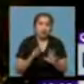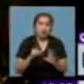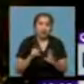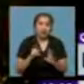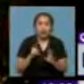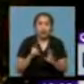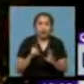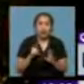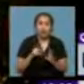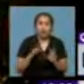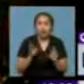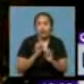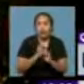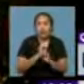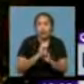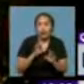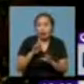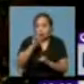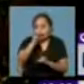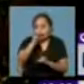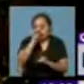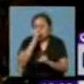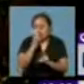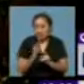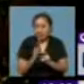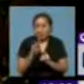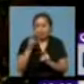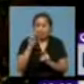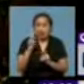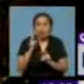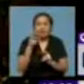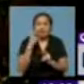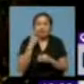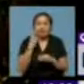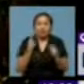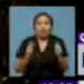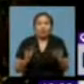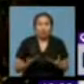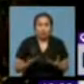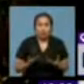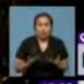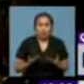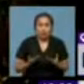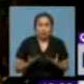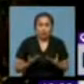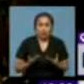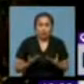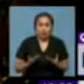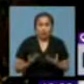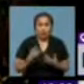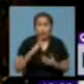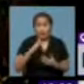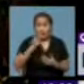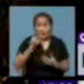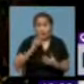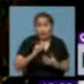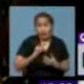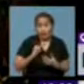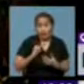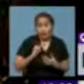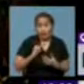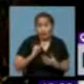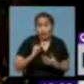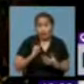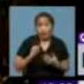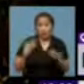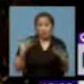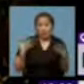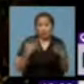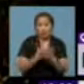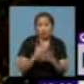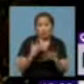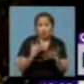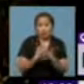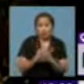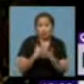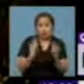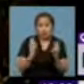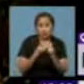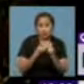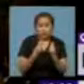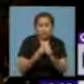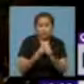Porque es algo feo, triste ver cómo uno vive. La verdad que pasamos muchas